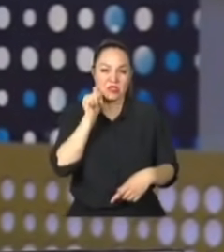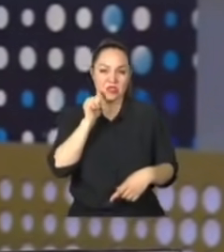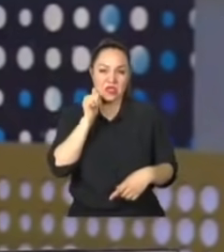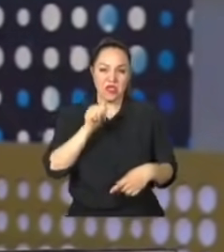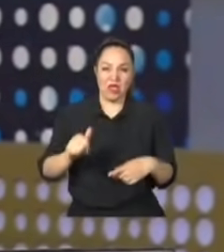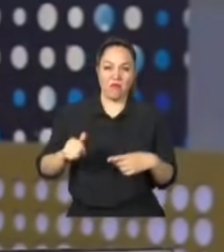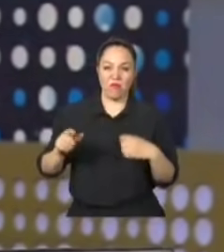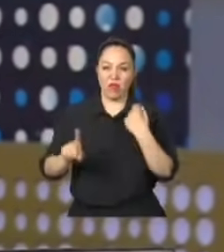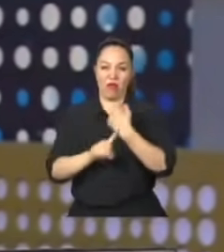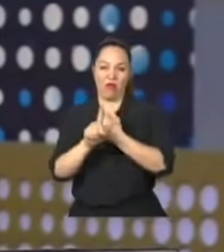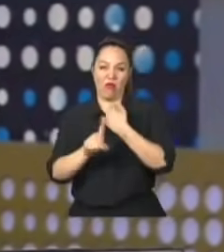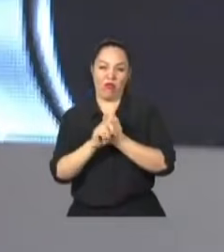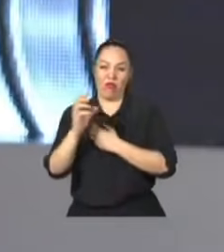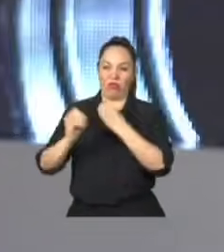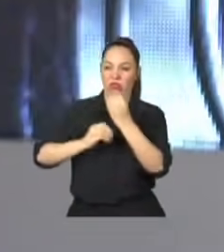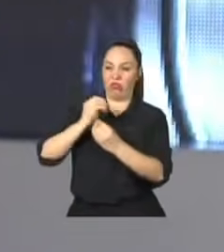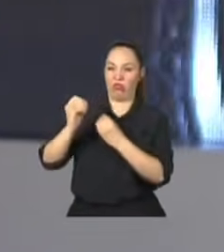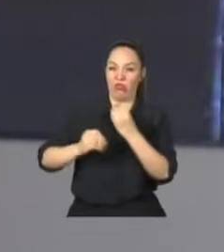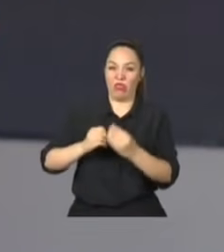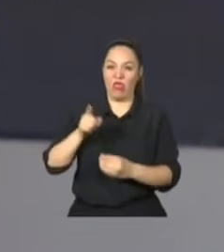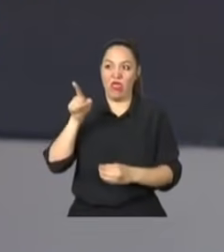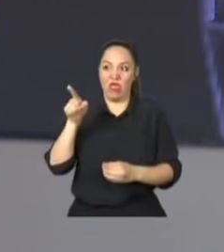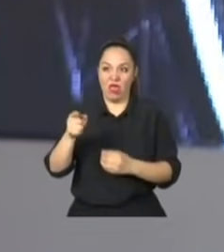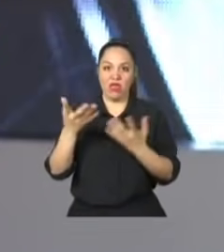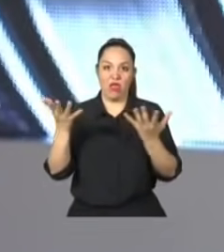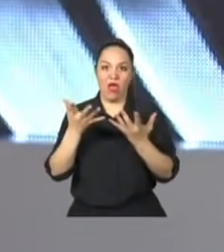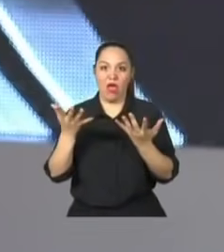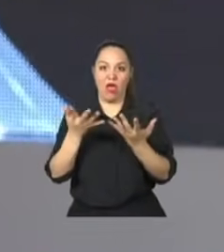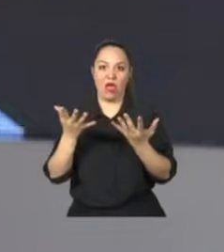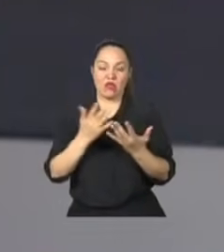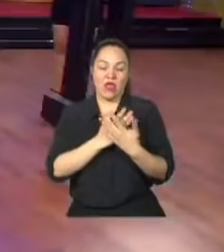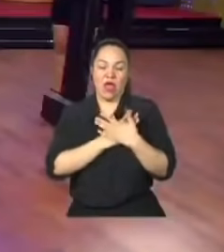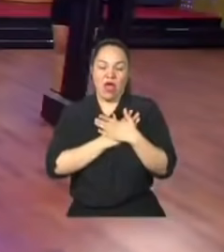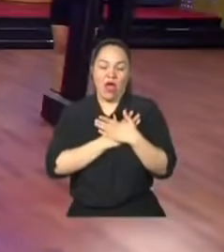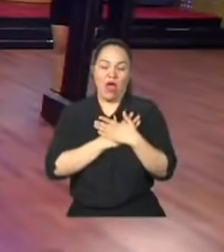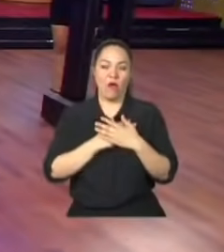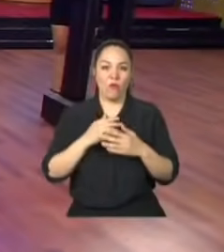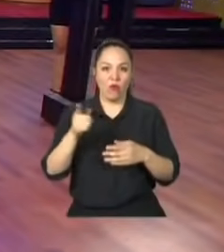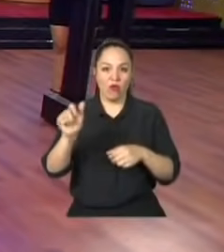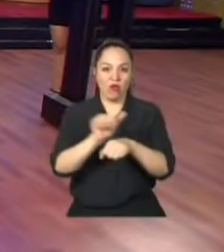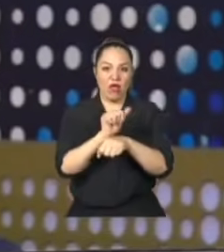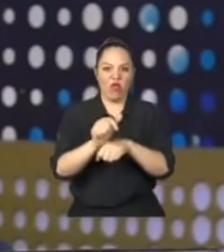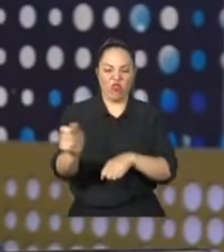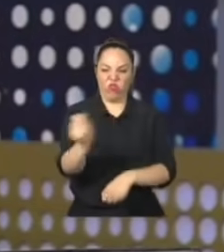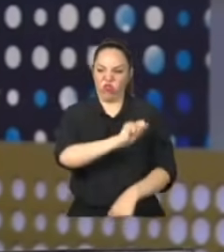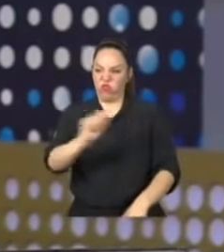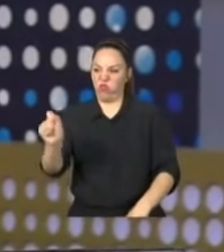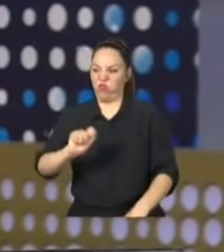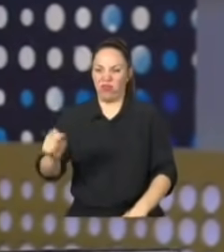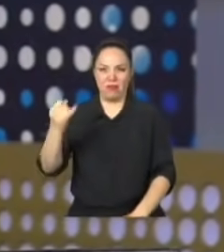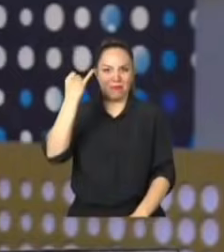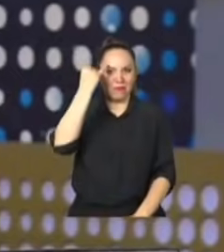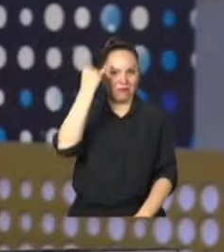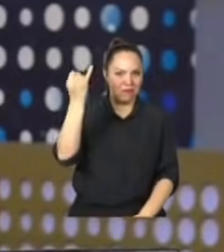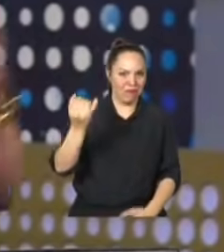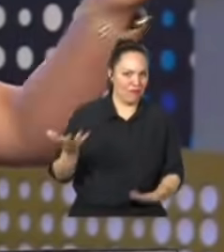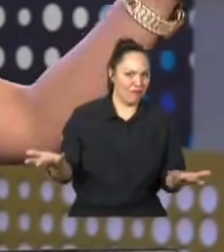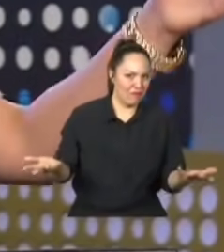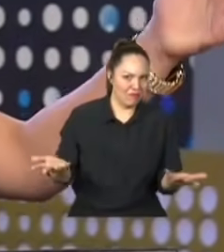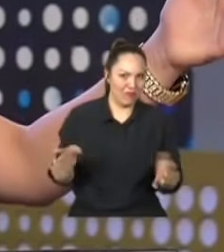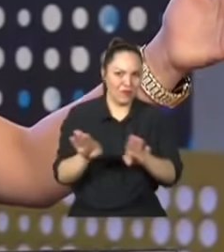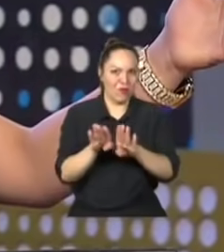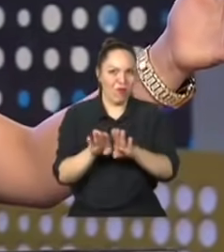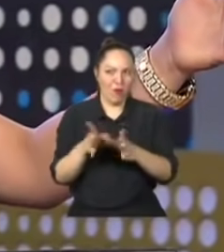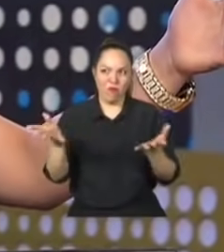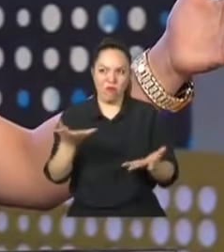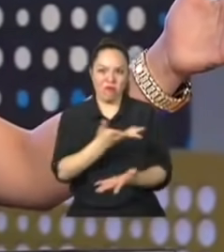de todo. Ella rayó el carro de la persona que amaba. Imagínese qué se espera usted, que no lo conoce. ¿Qué va a hacer